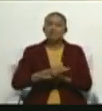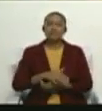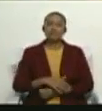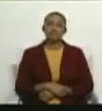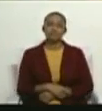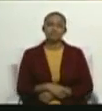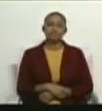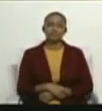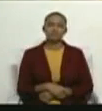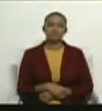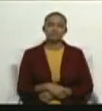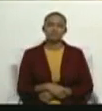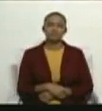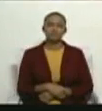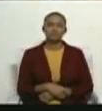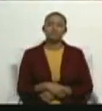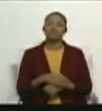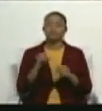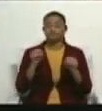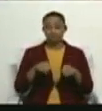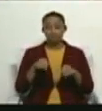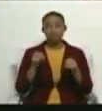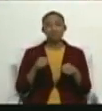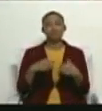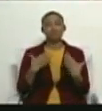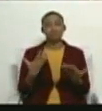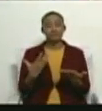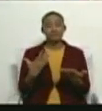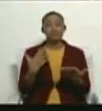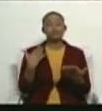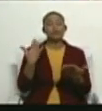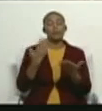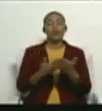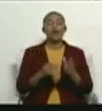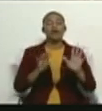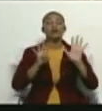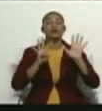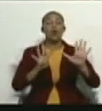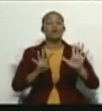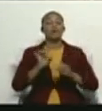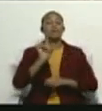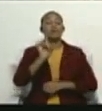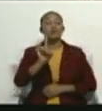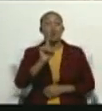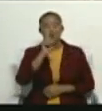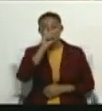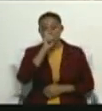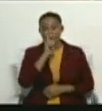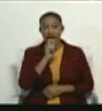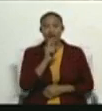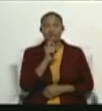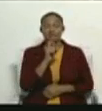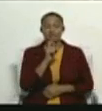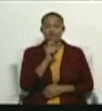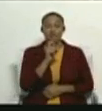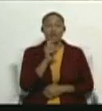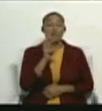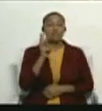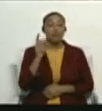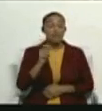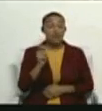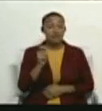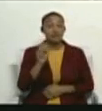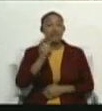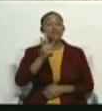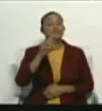Sin duda que hoy, después de 91 años, 3 meses y 3 días, es la cosa, ¿verdad?